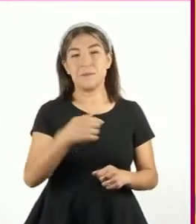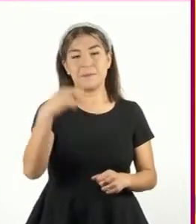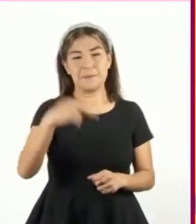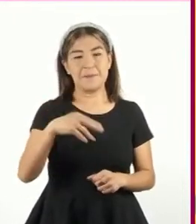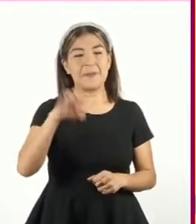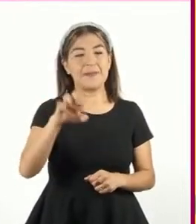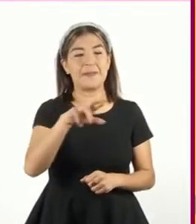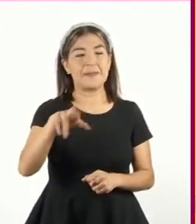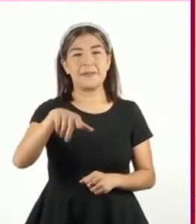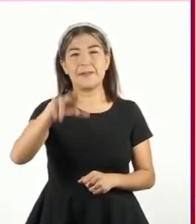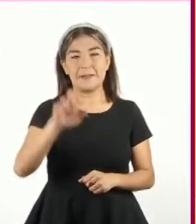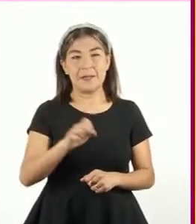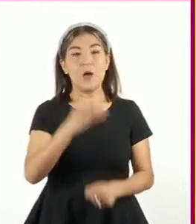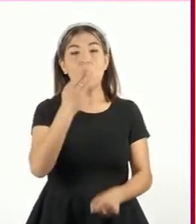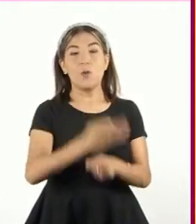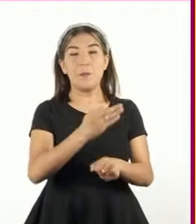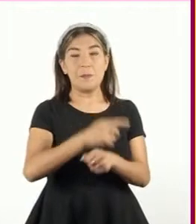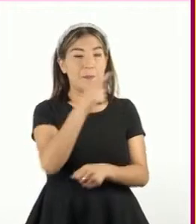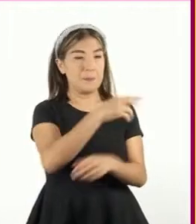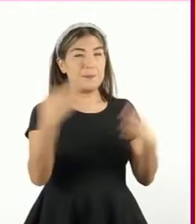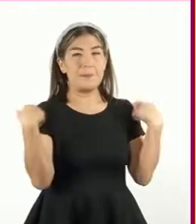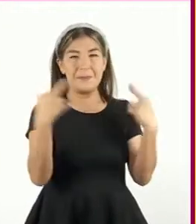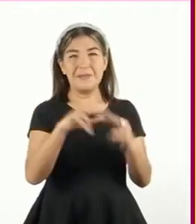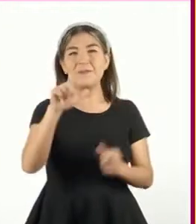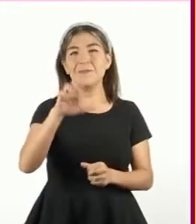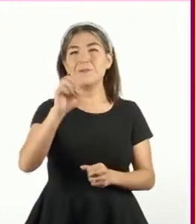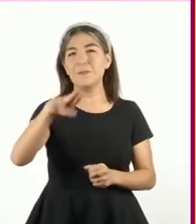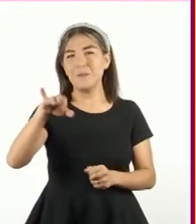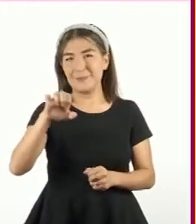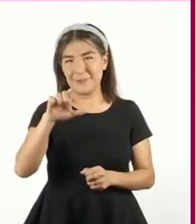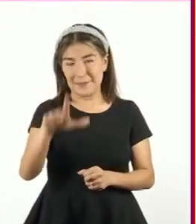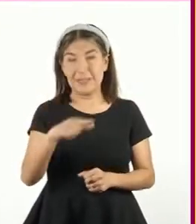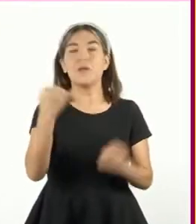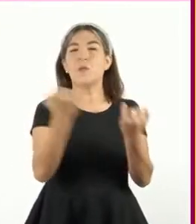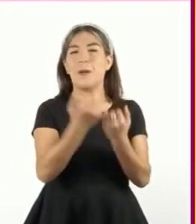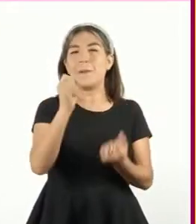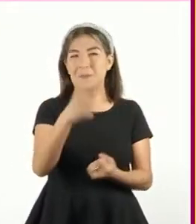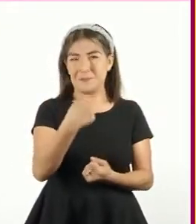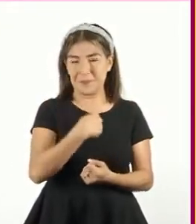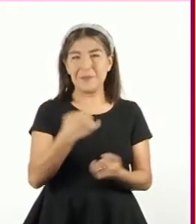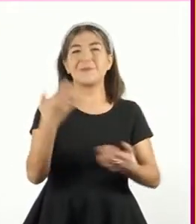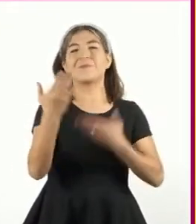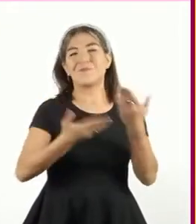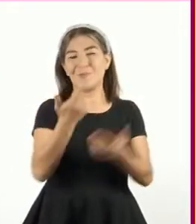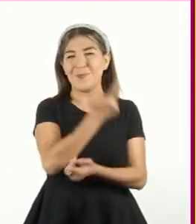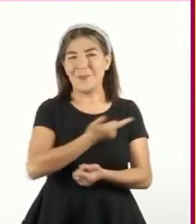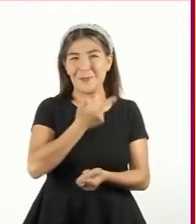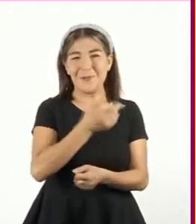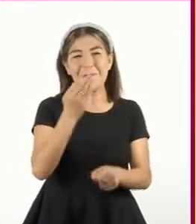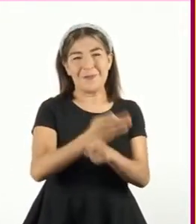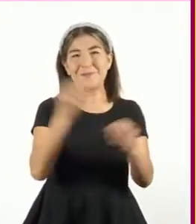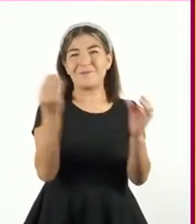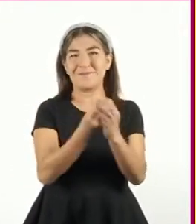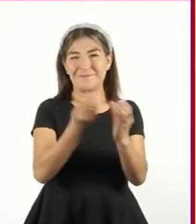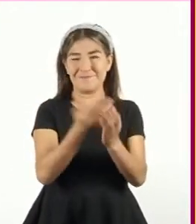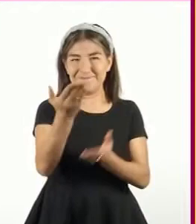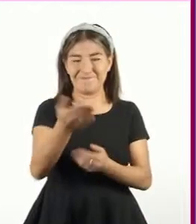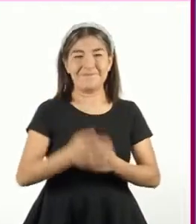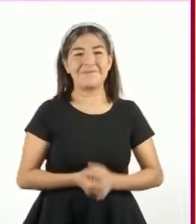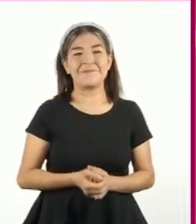el maestro Leonel Mendoza Ortiz y para mí un gusto compartir estos momentos con